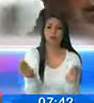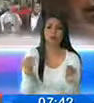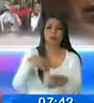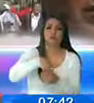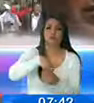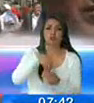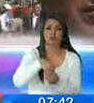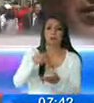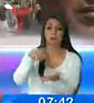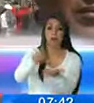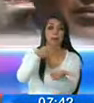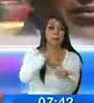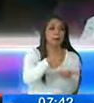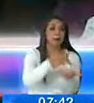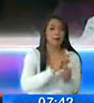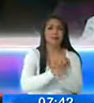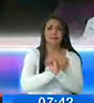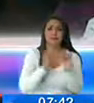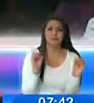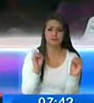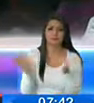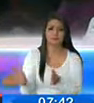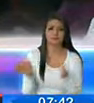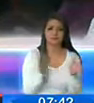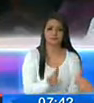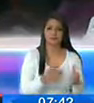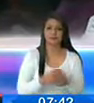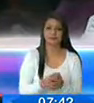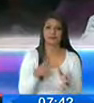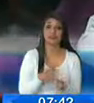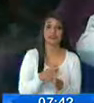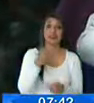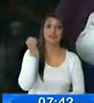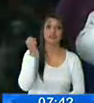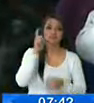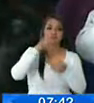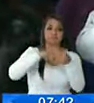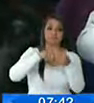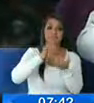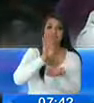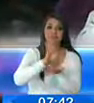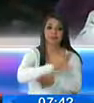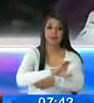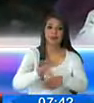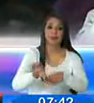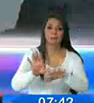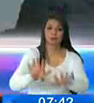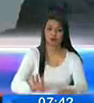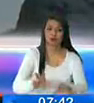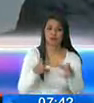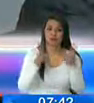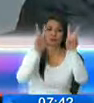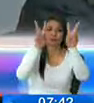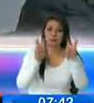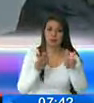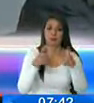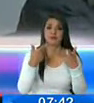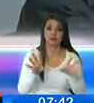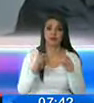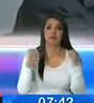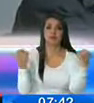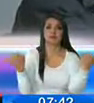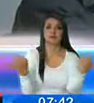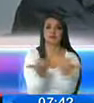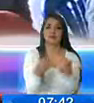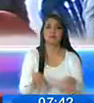para pagar ninguna prestación. Por su parte, la Federación Única de Afiliados del Seguro Social Campesino, en el mismo marco, realizó una asamblea